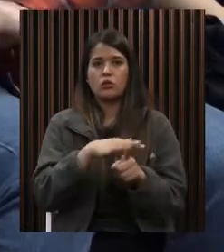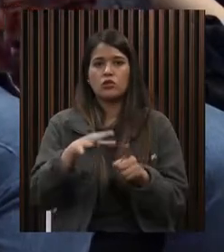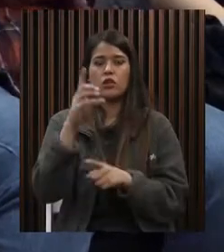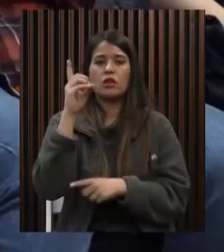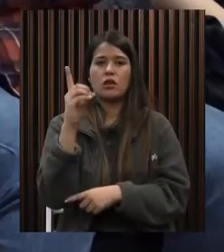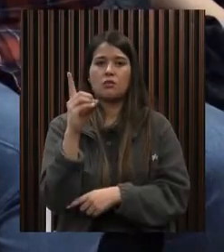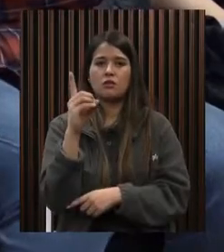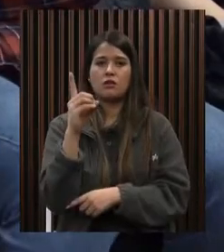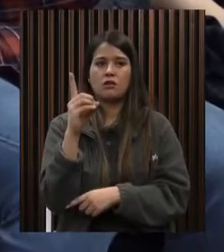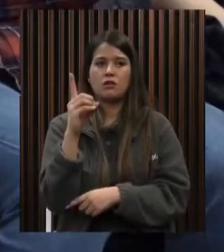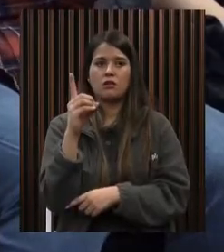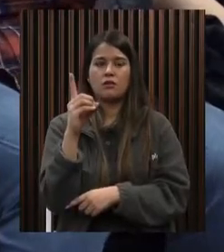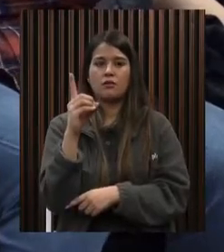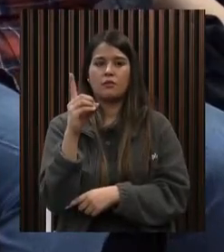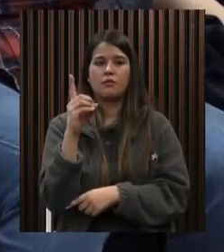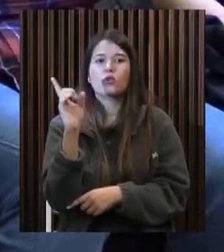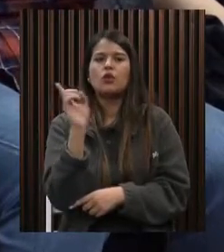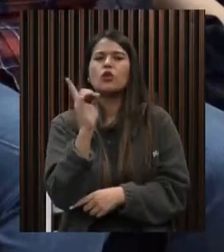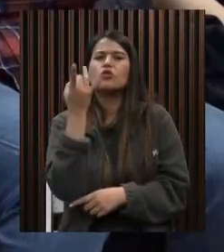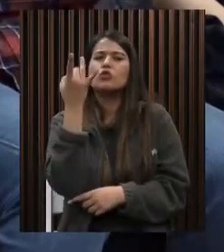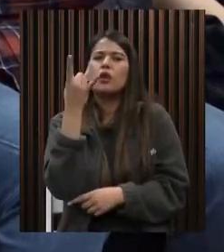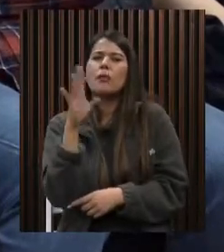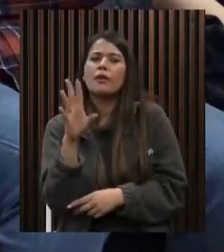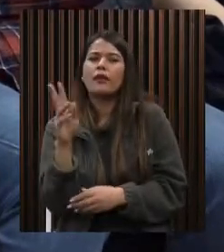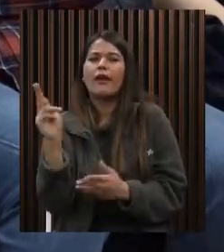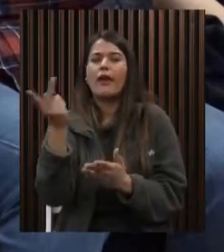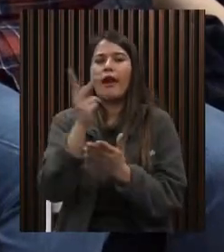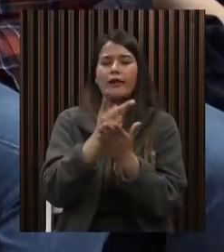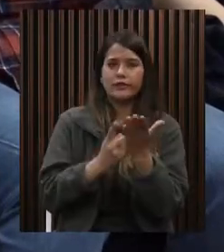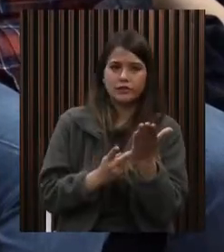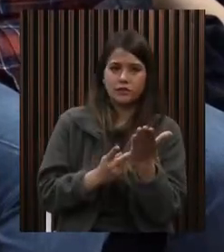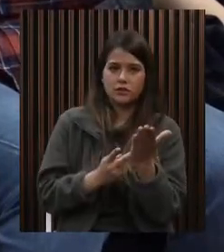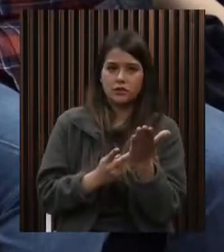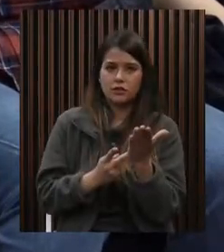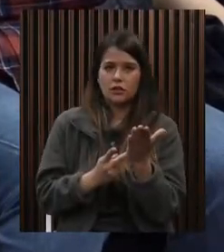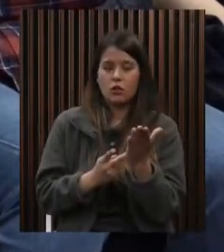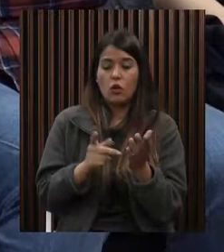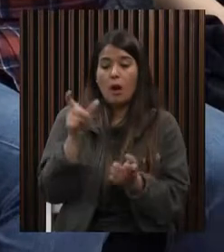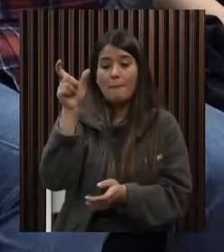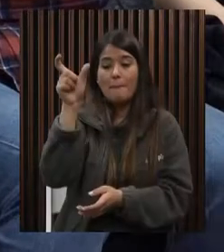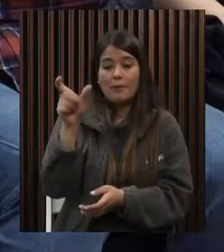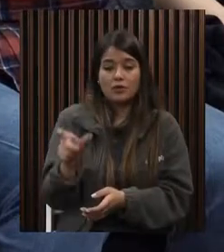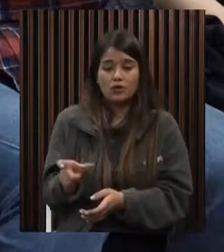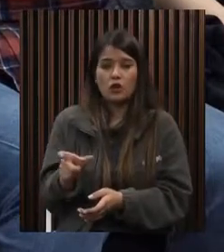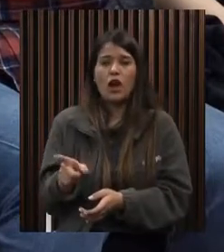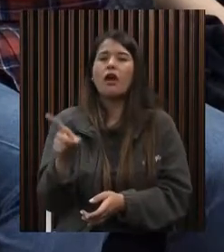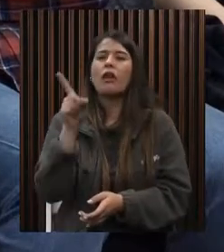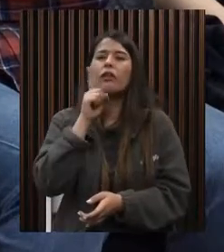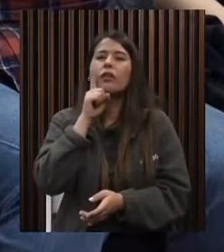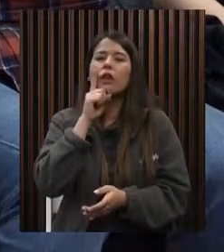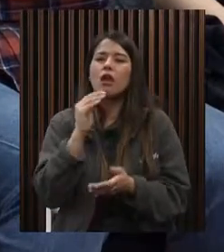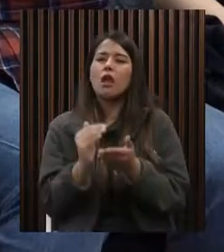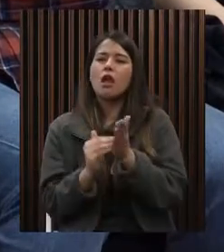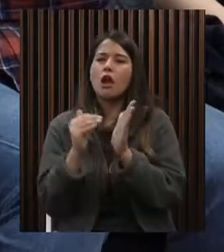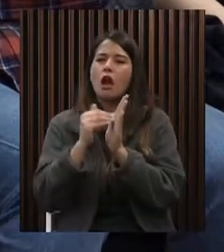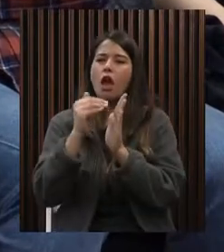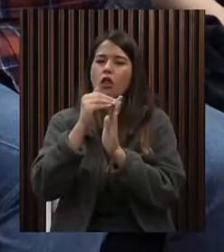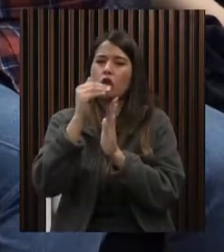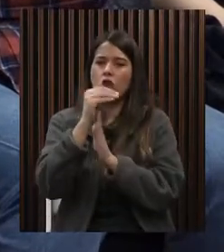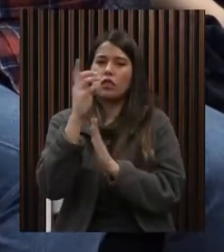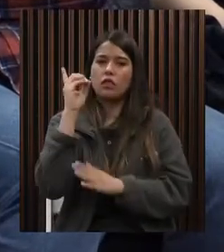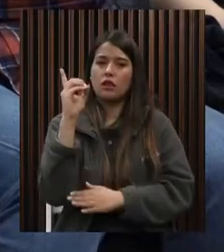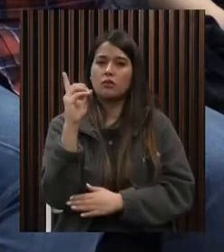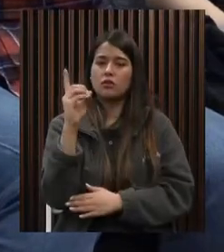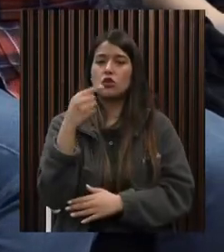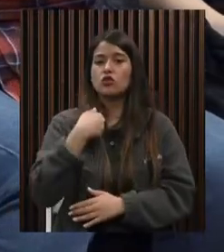solamente con los artistas propiamente tal, sino como con las personas que tienen algún grado o tipo de discapacidad.